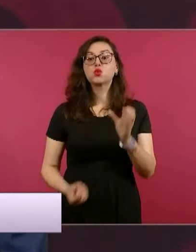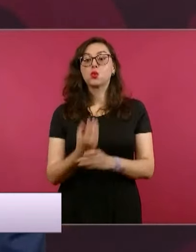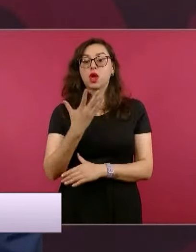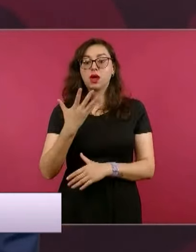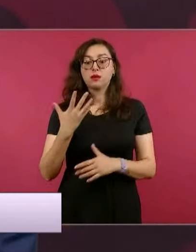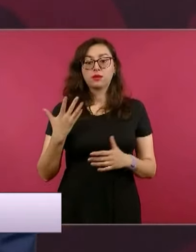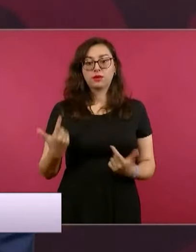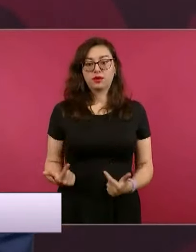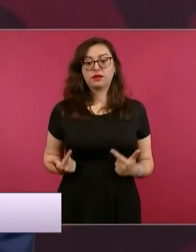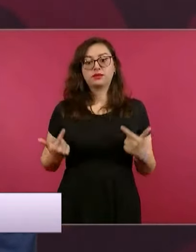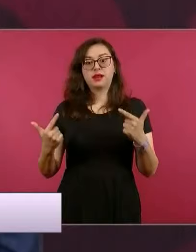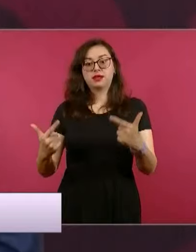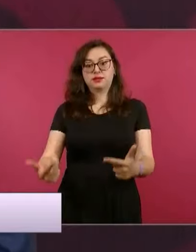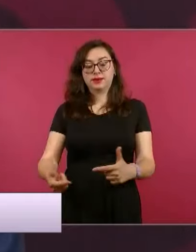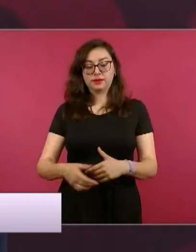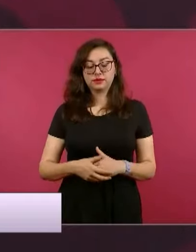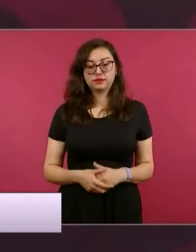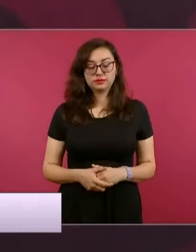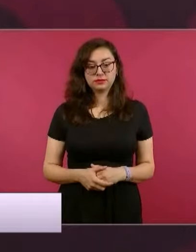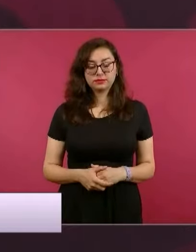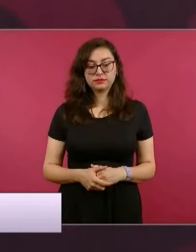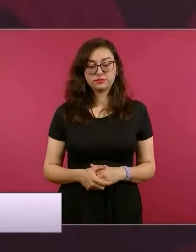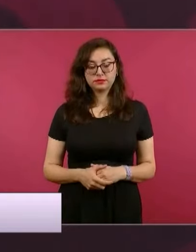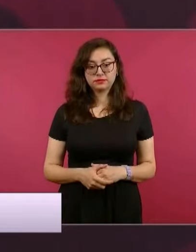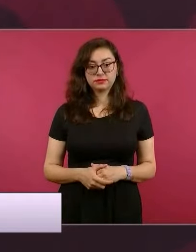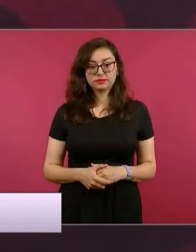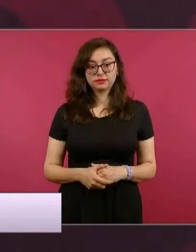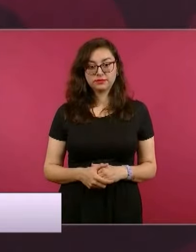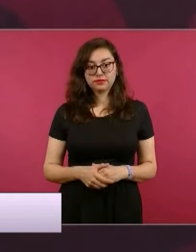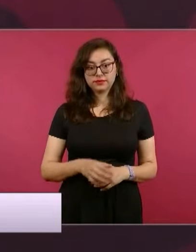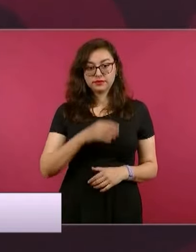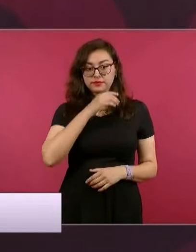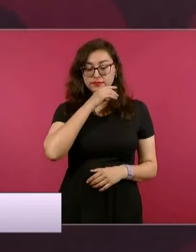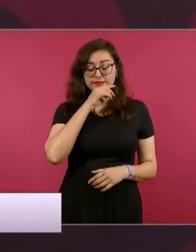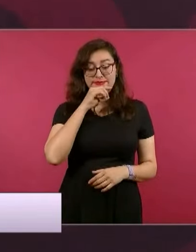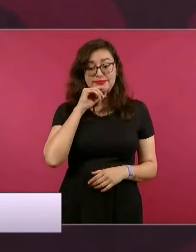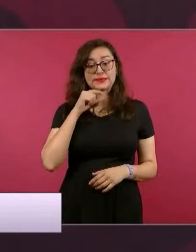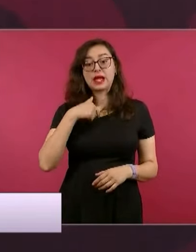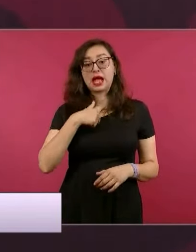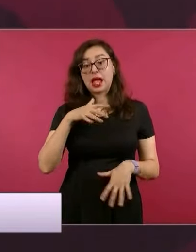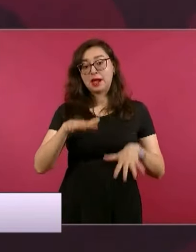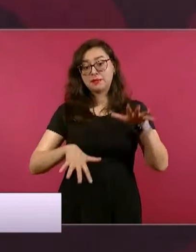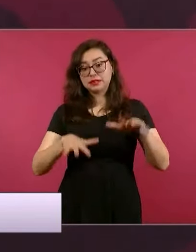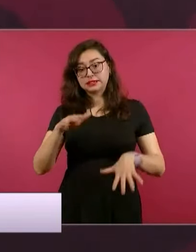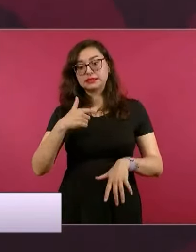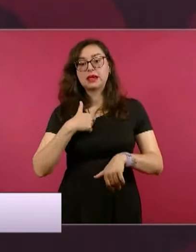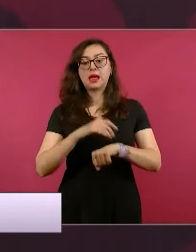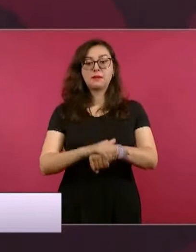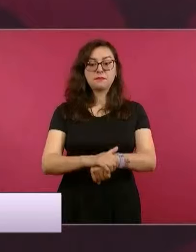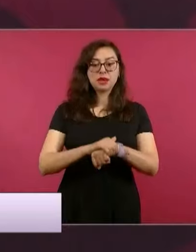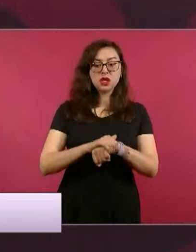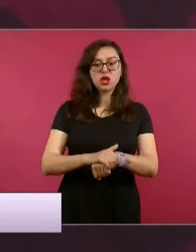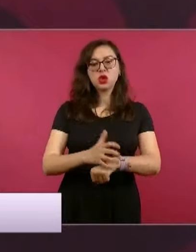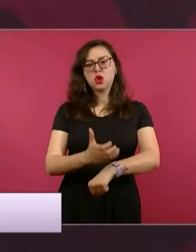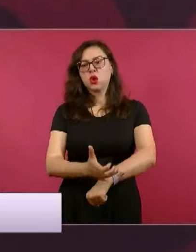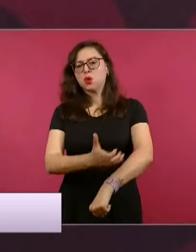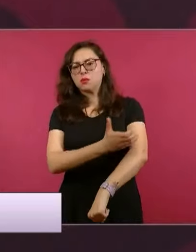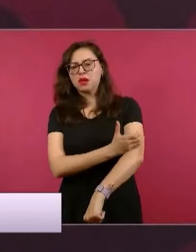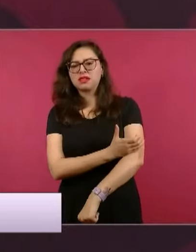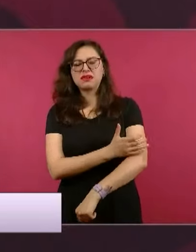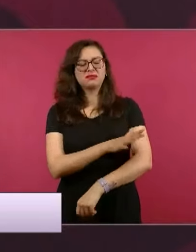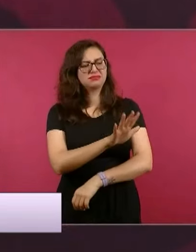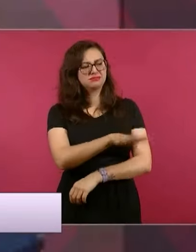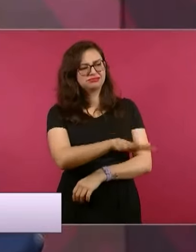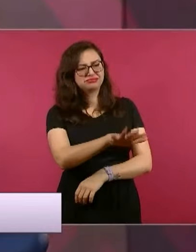dando. Los usan en bloqueos, en enfrentamientos. En enfrentamientos, prácticamente, etcétera, ¿no? Exactamente. Y si vas